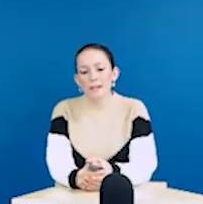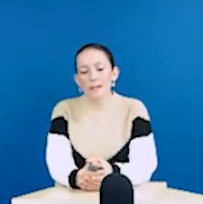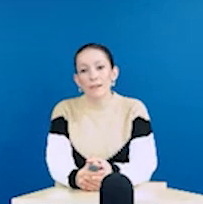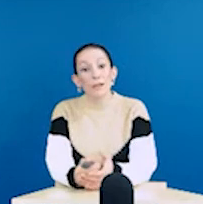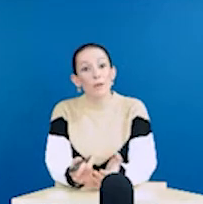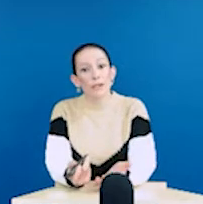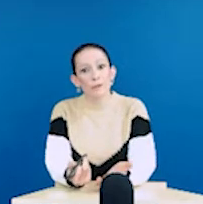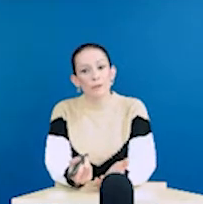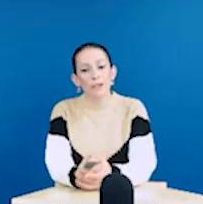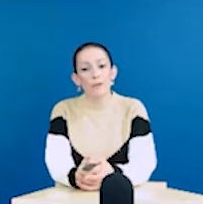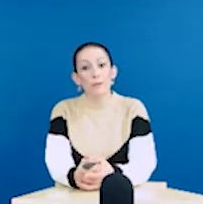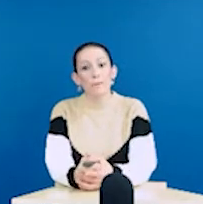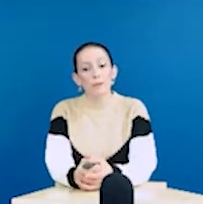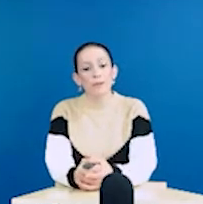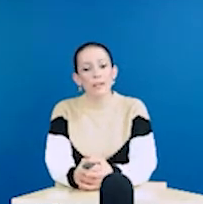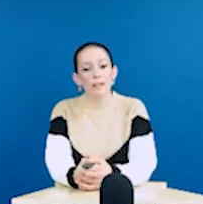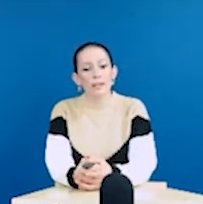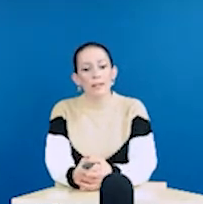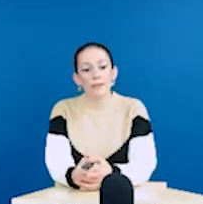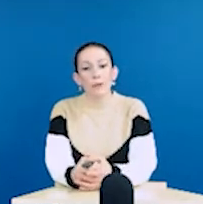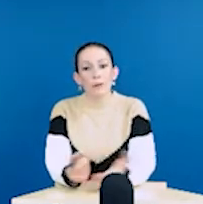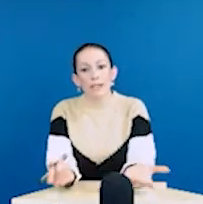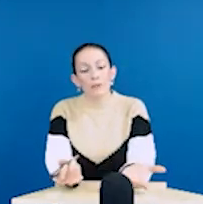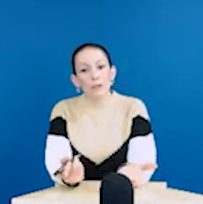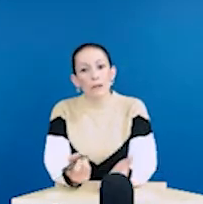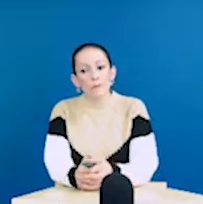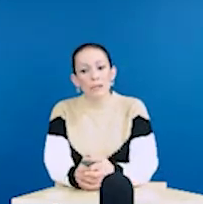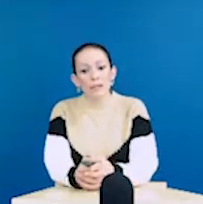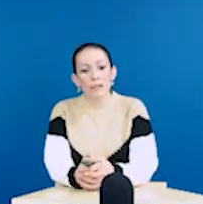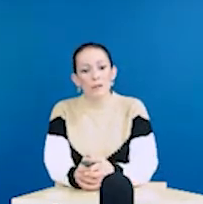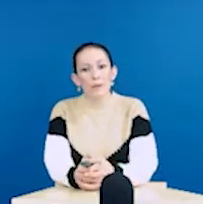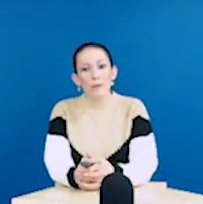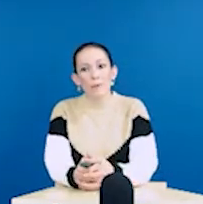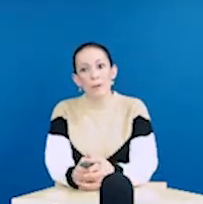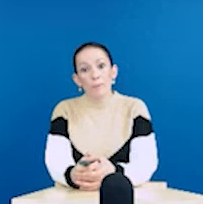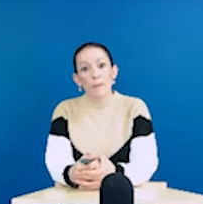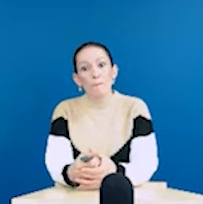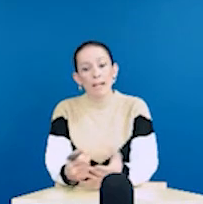de manera con el corazón y los invito a que todo esto que hablamos el día